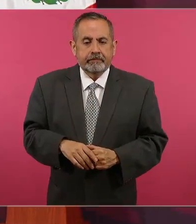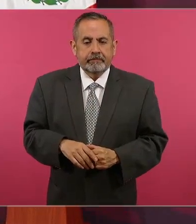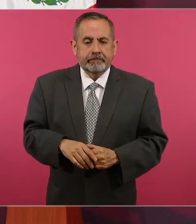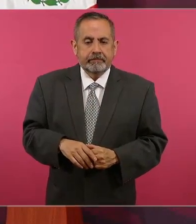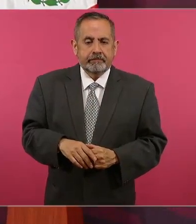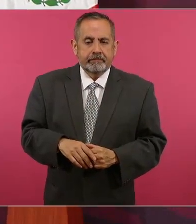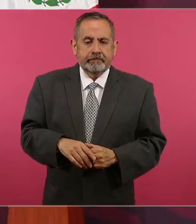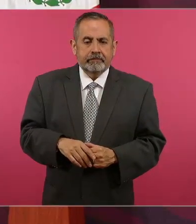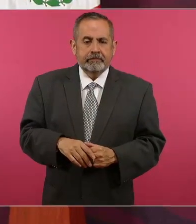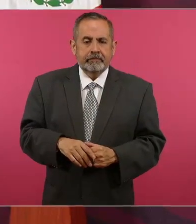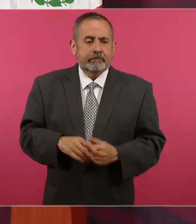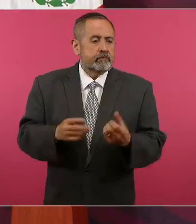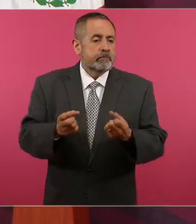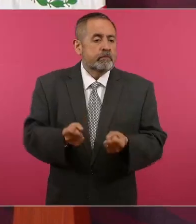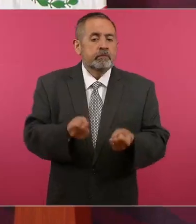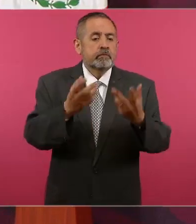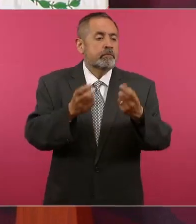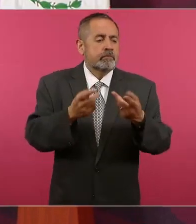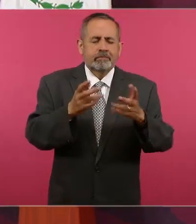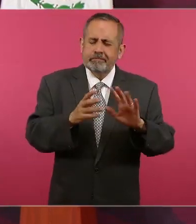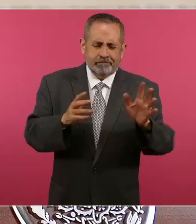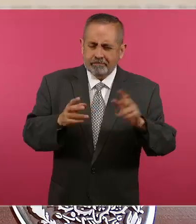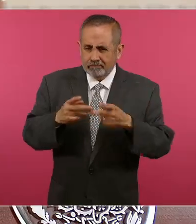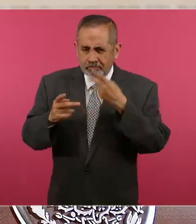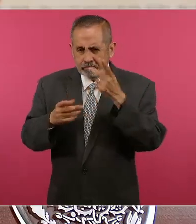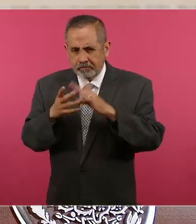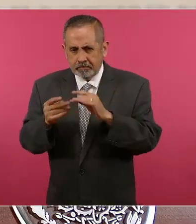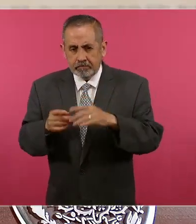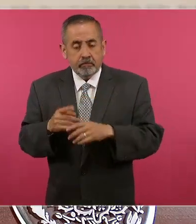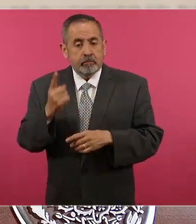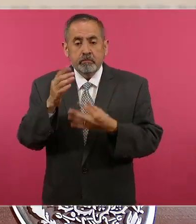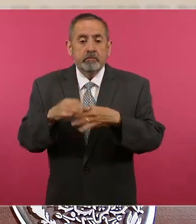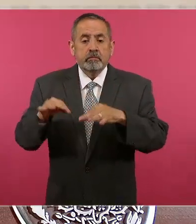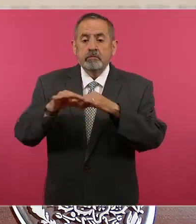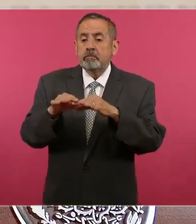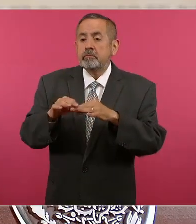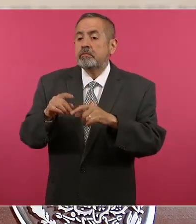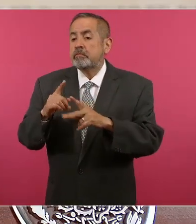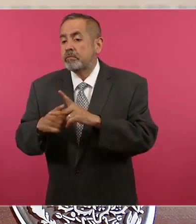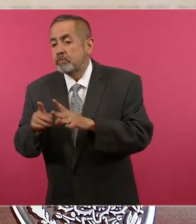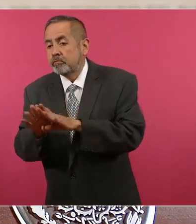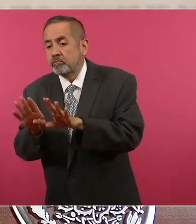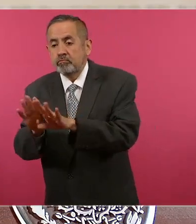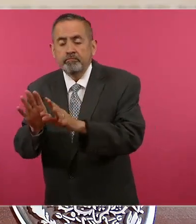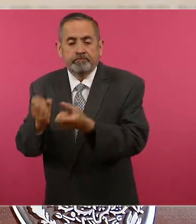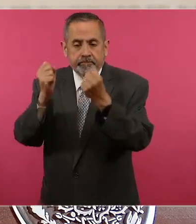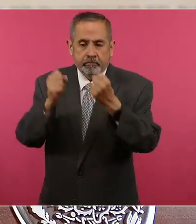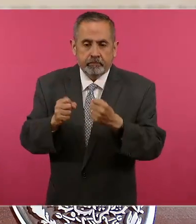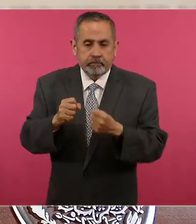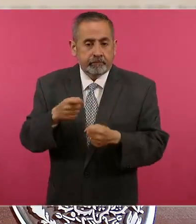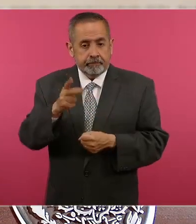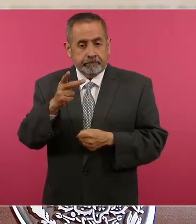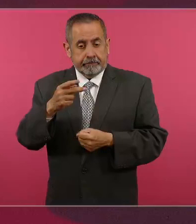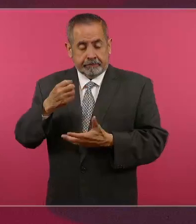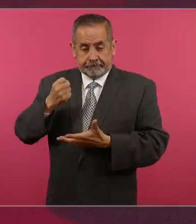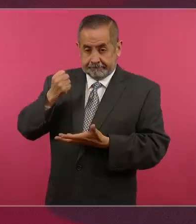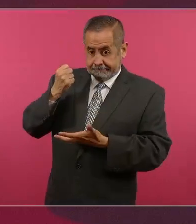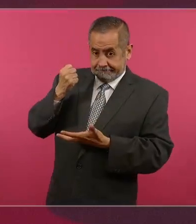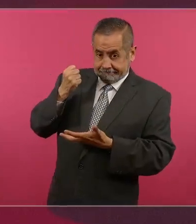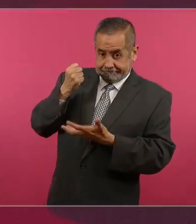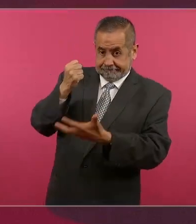de lo cuantitativo, porque aquí lo importante es lo cualitativo. Pero el presupuesto que